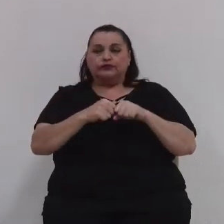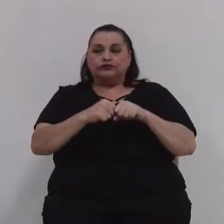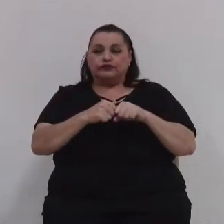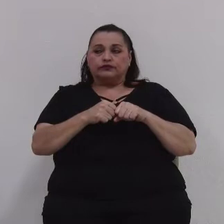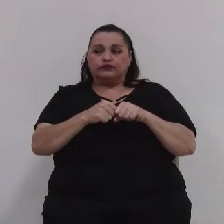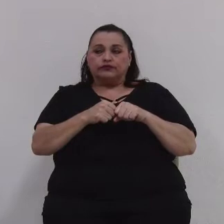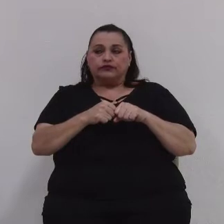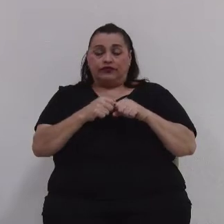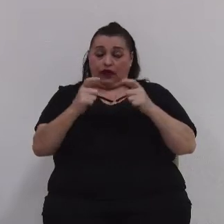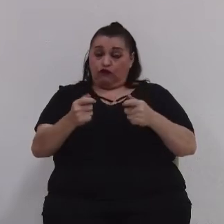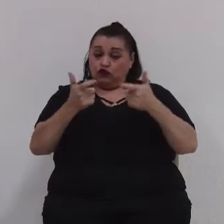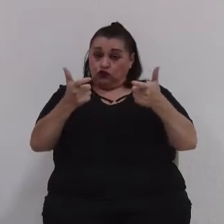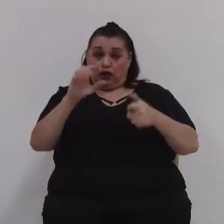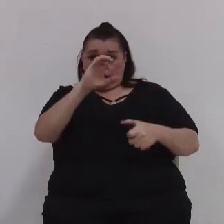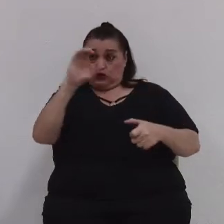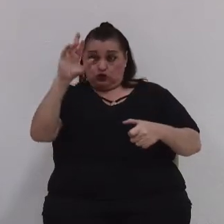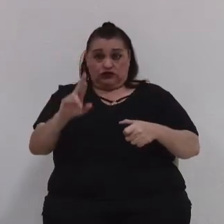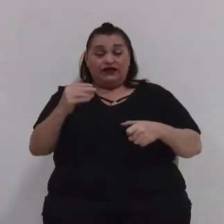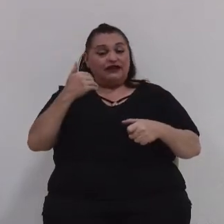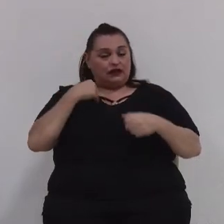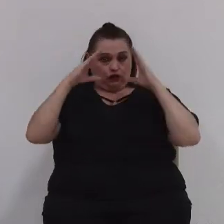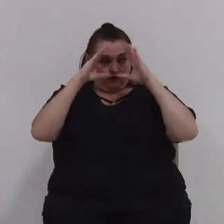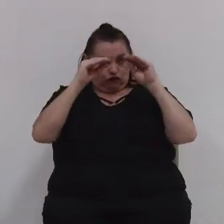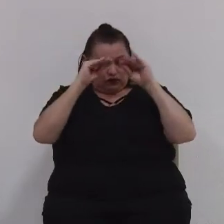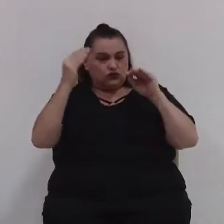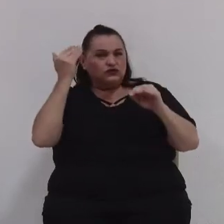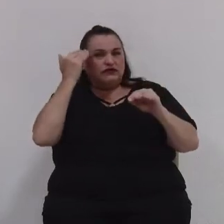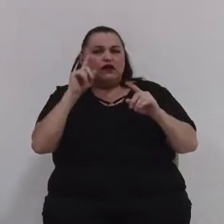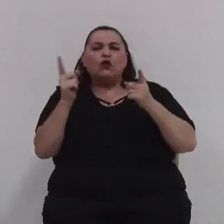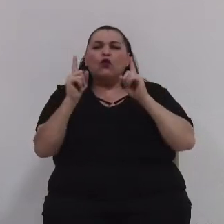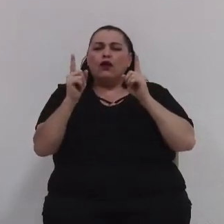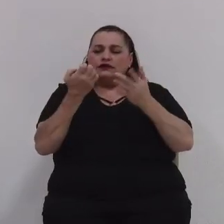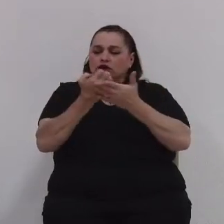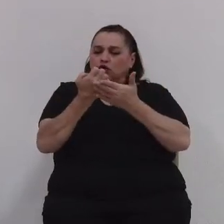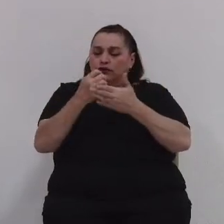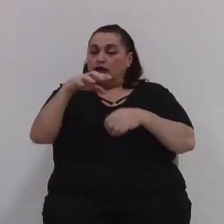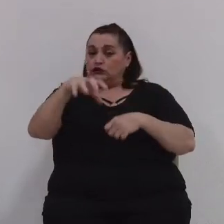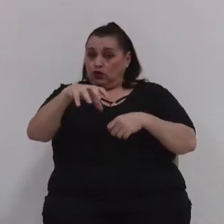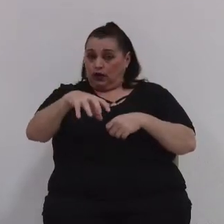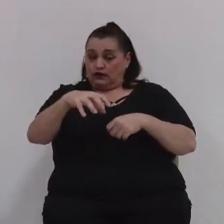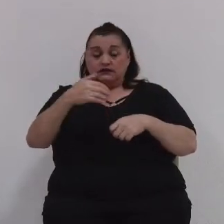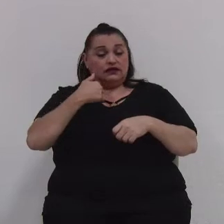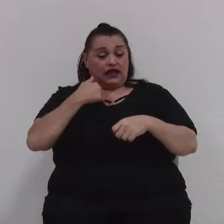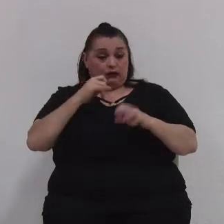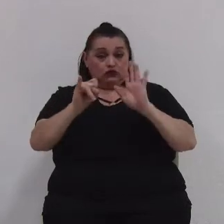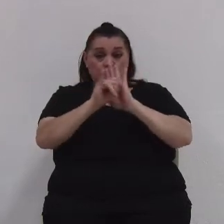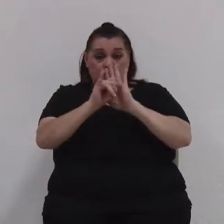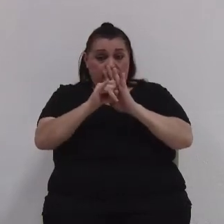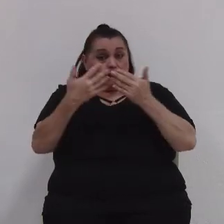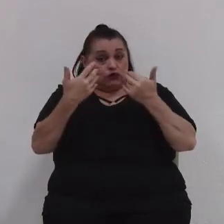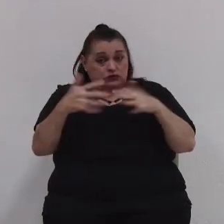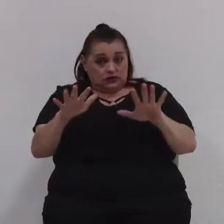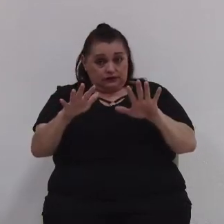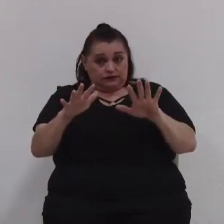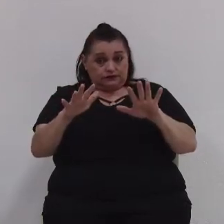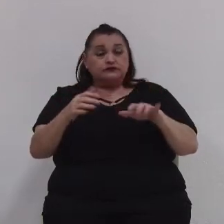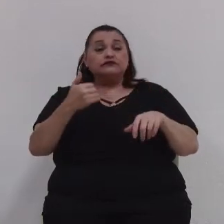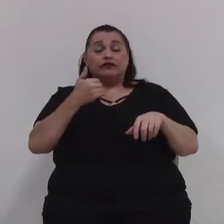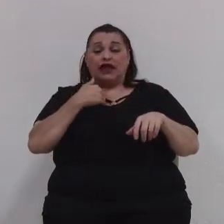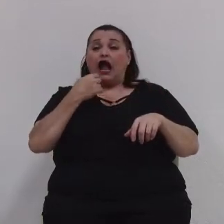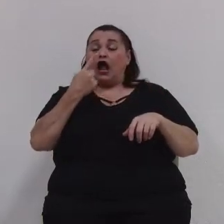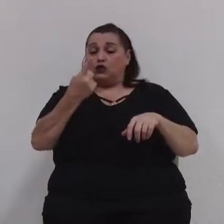que afortunadamente en Costa Rica también tenemos la información para saber cómo son las economías locales, y tenemos identificados, y incluso hay un ejercicio en